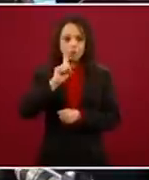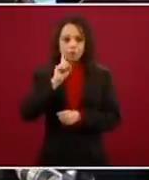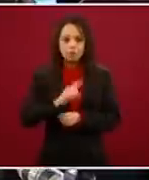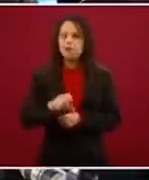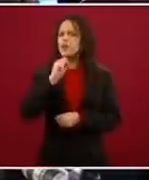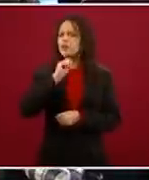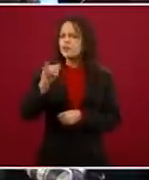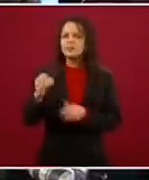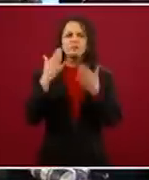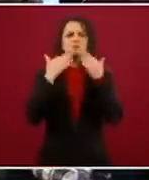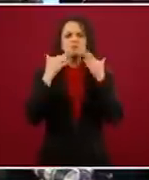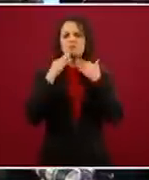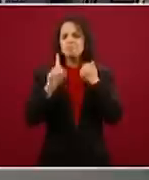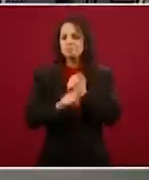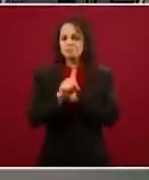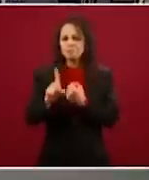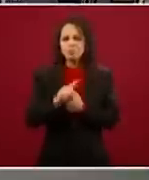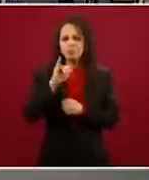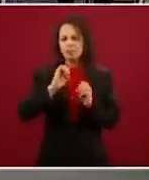Fíjense